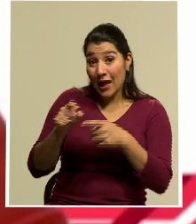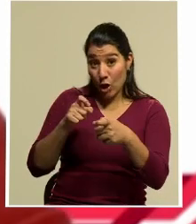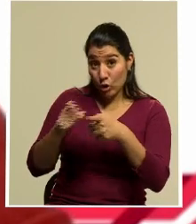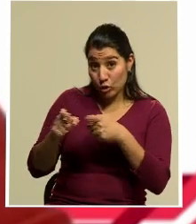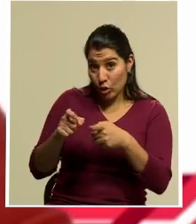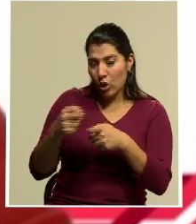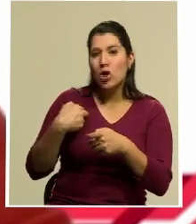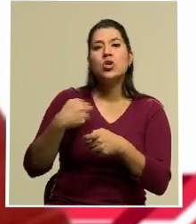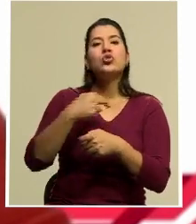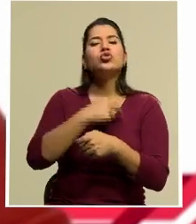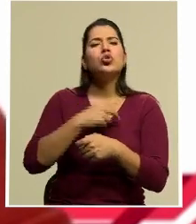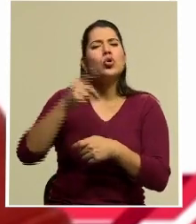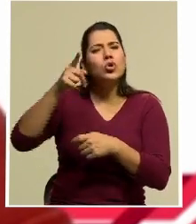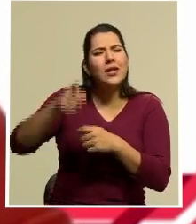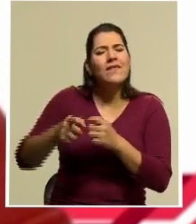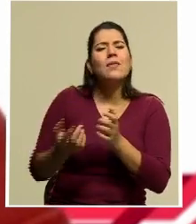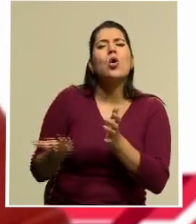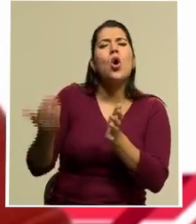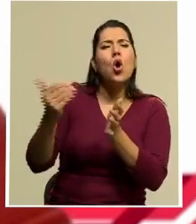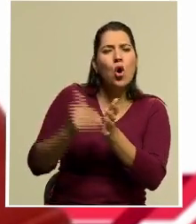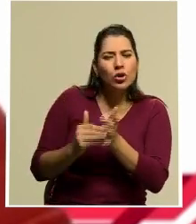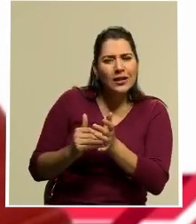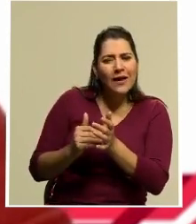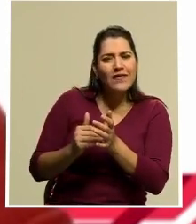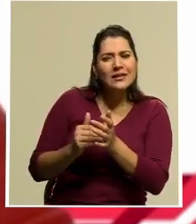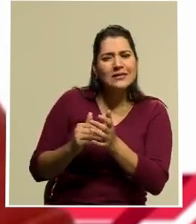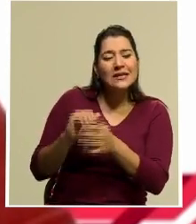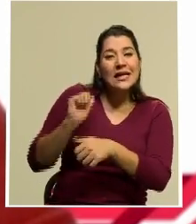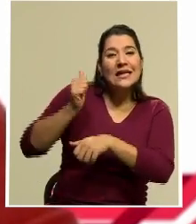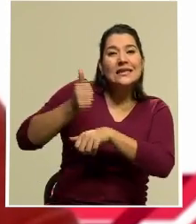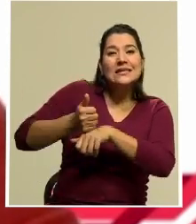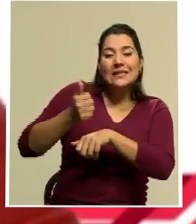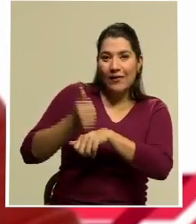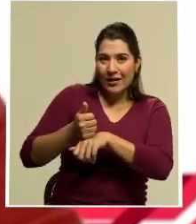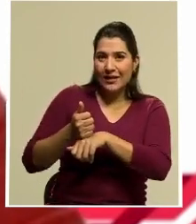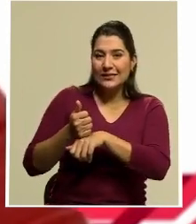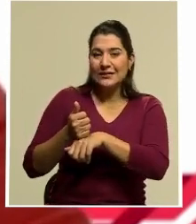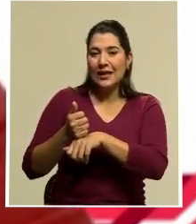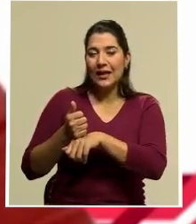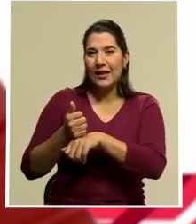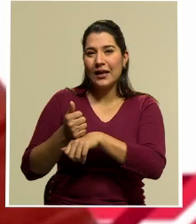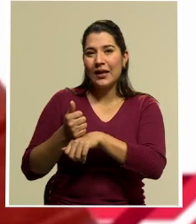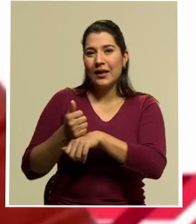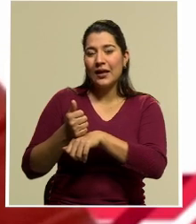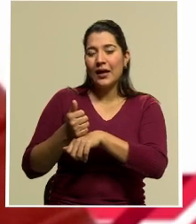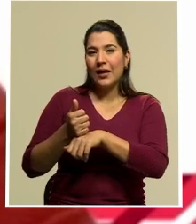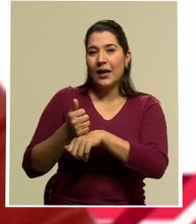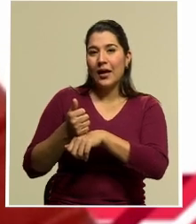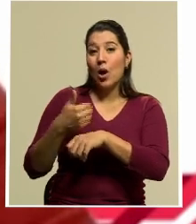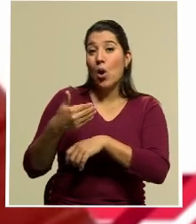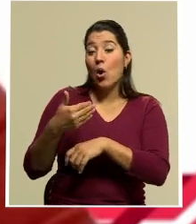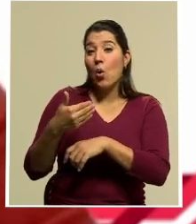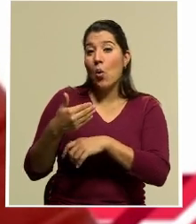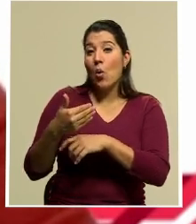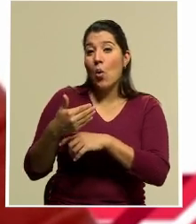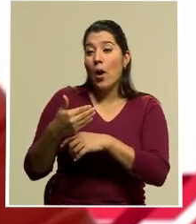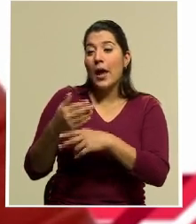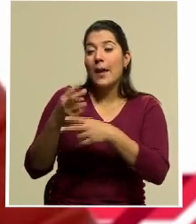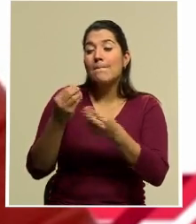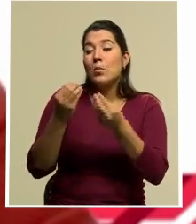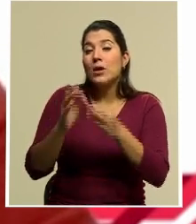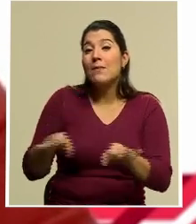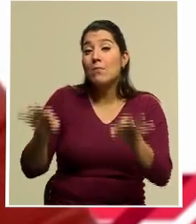que replantearse también los momentos de ingreso y también la